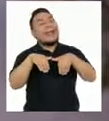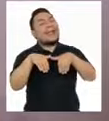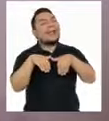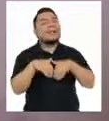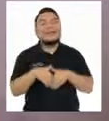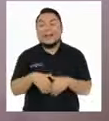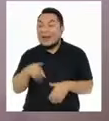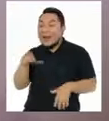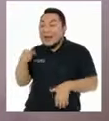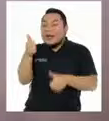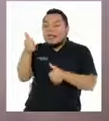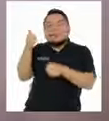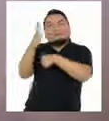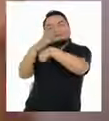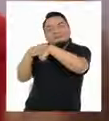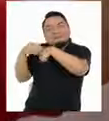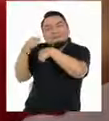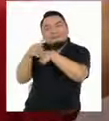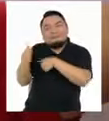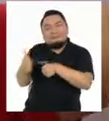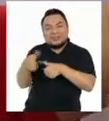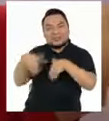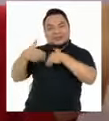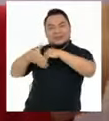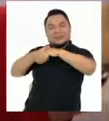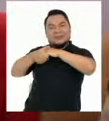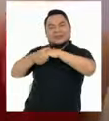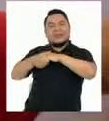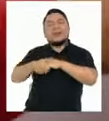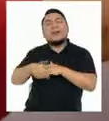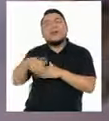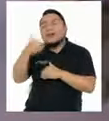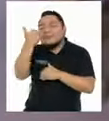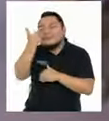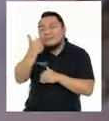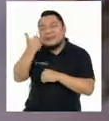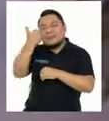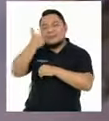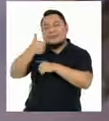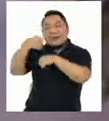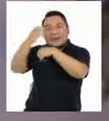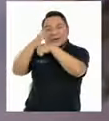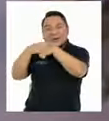¡Te felicito, Chancay! ¡Chancaycito